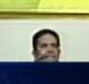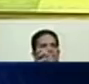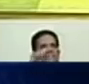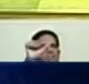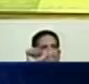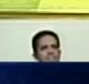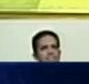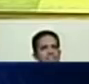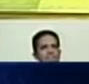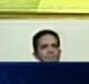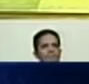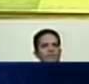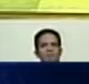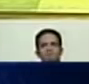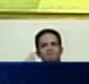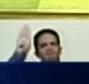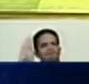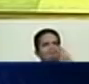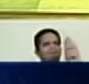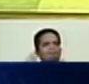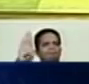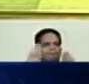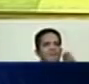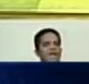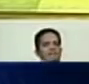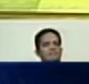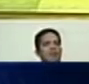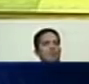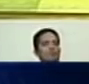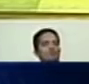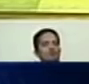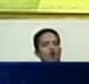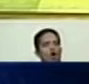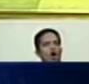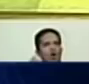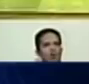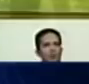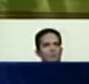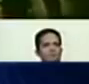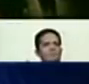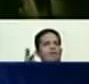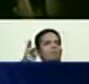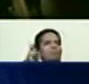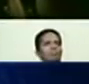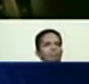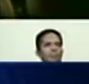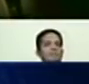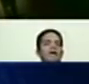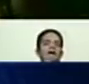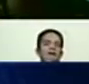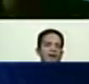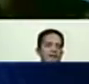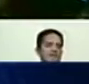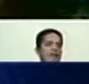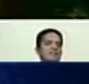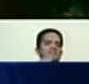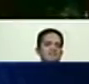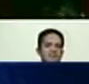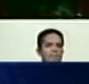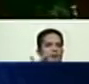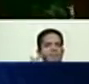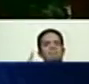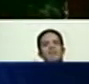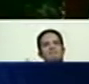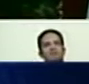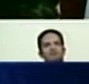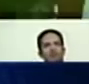las intervenciones en el Consejo de Seguridad, se transmitió gracias al sistema de Naciones Unidas, se transmitió en